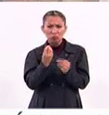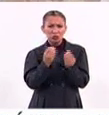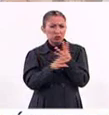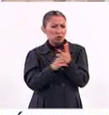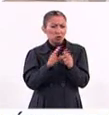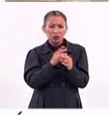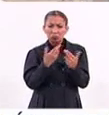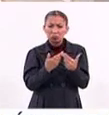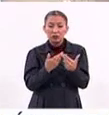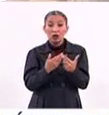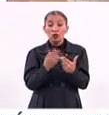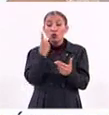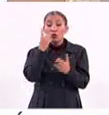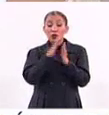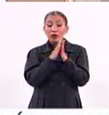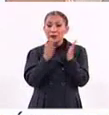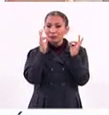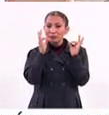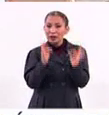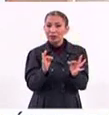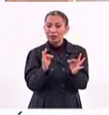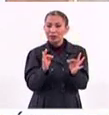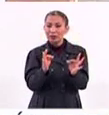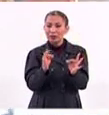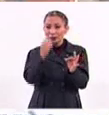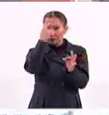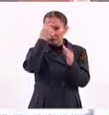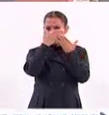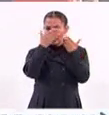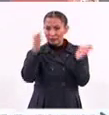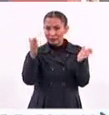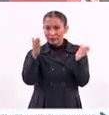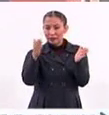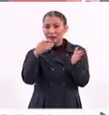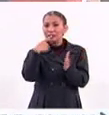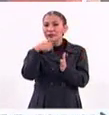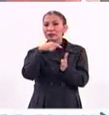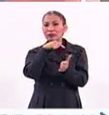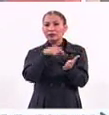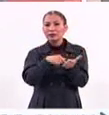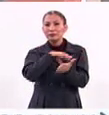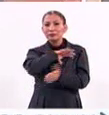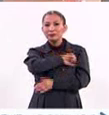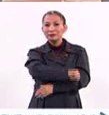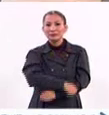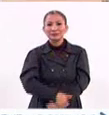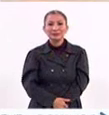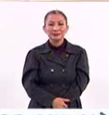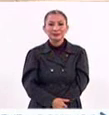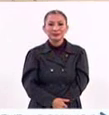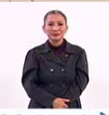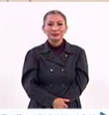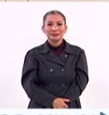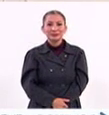necesitan muchas cosas. Un buen libro a la mano, nuestra mente abierta y el espacio que prefiera.